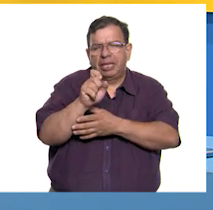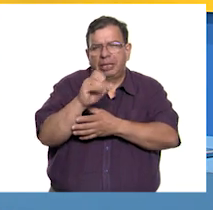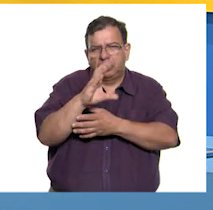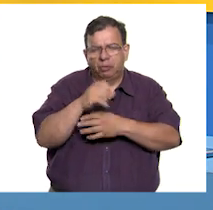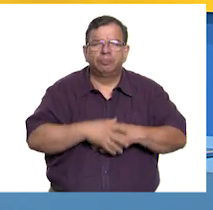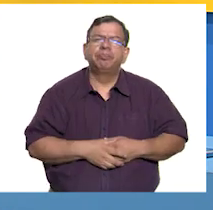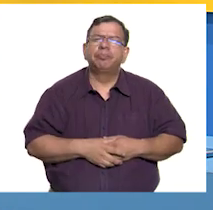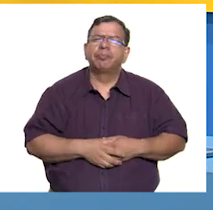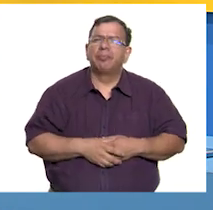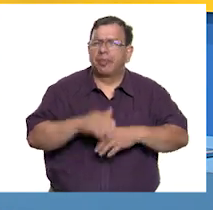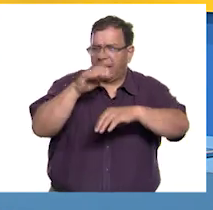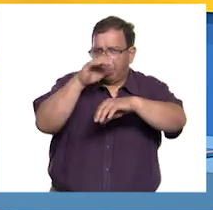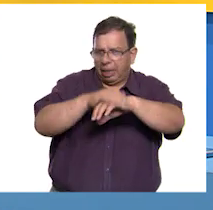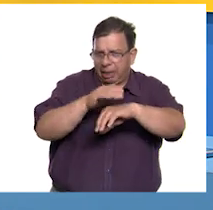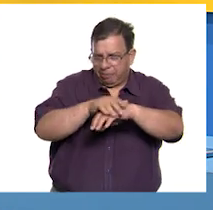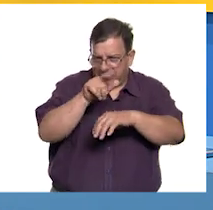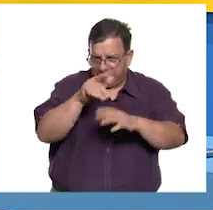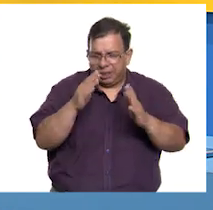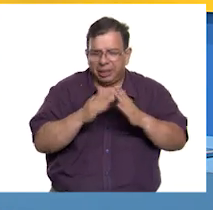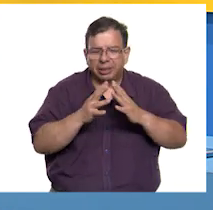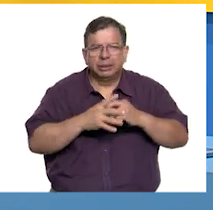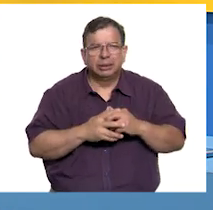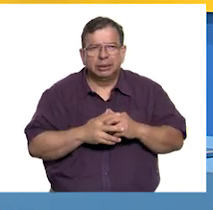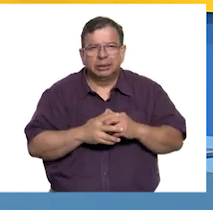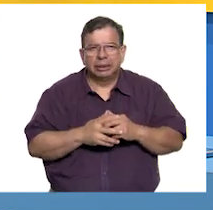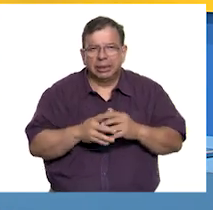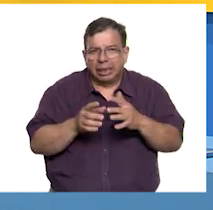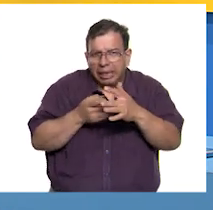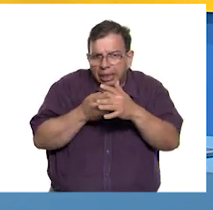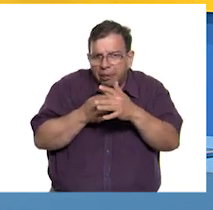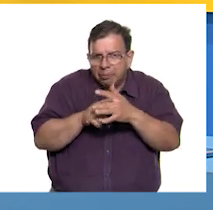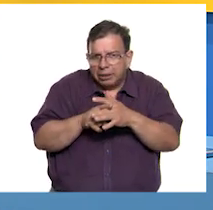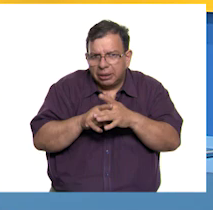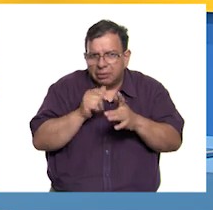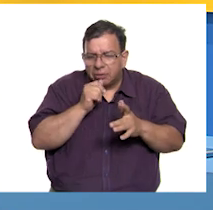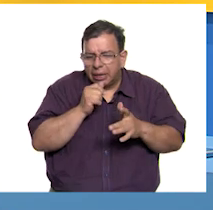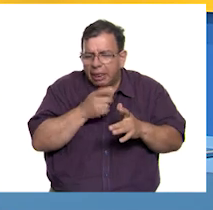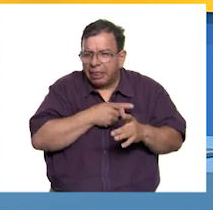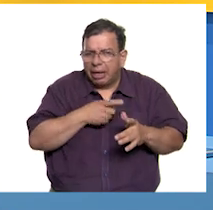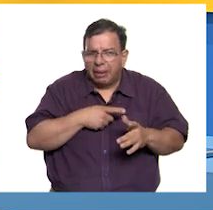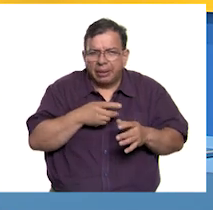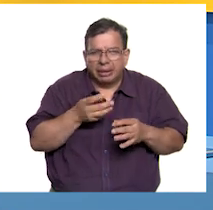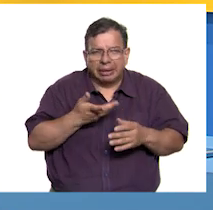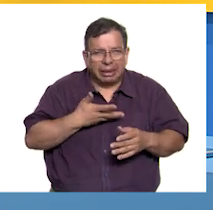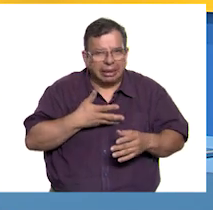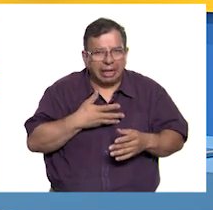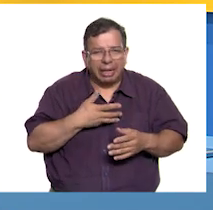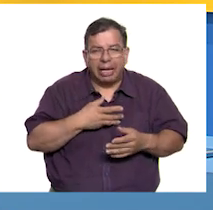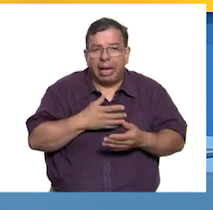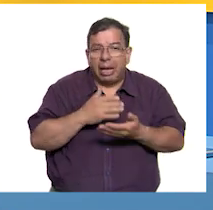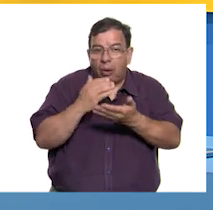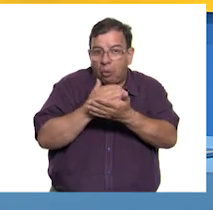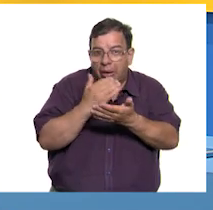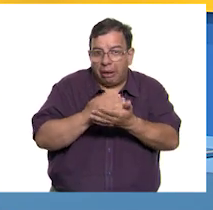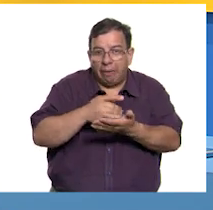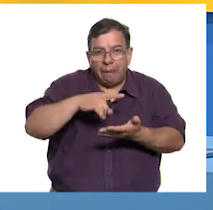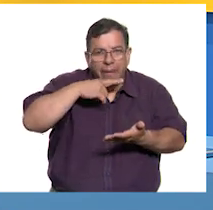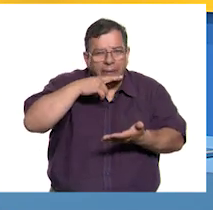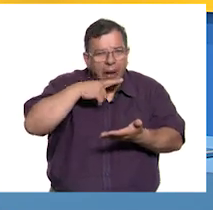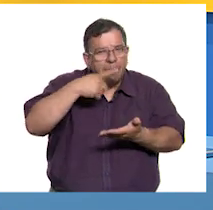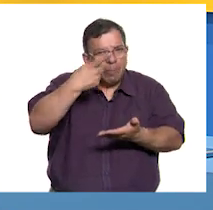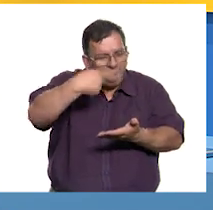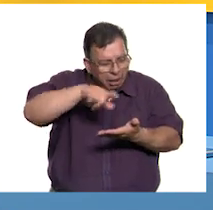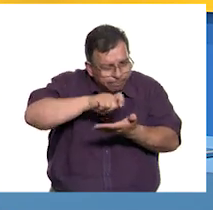Amigas y amigos en casa, antes de empezar, no olviden por favor tener listos un lápiz y una libreta para que puedan tomar